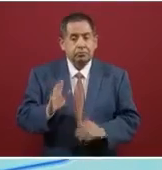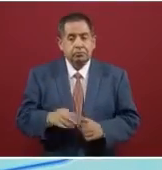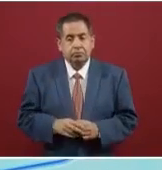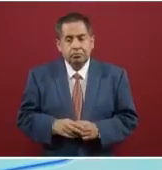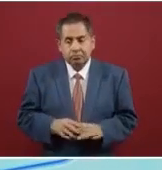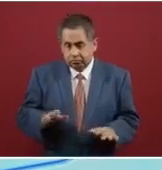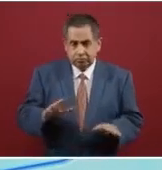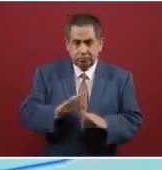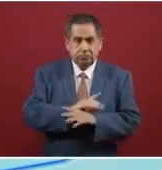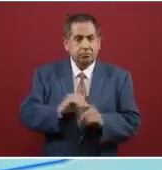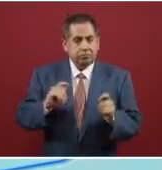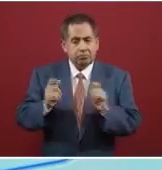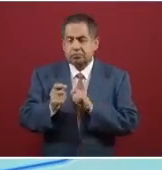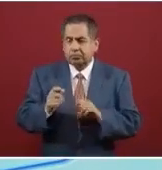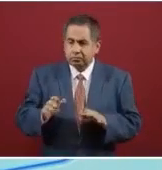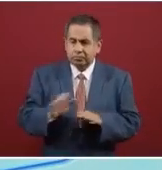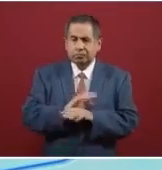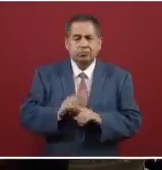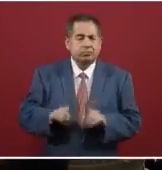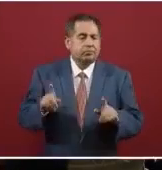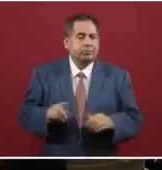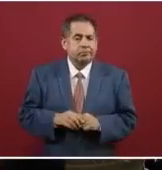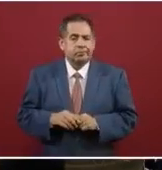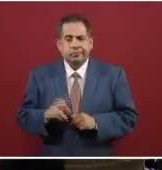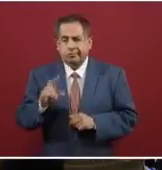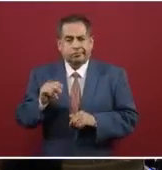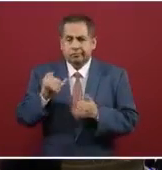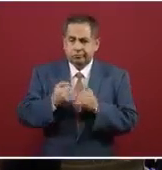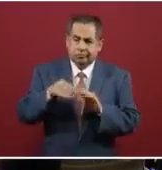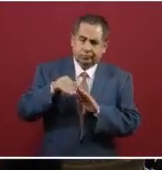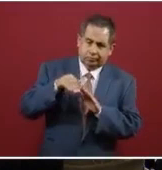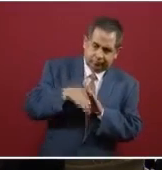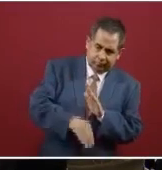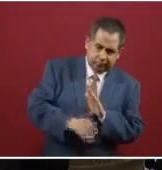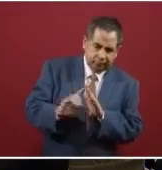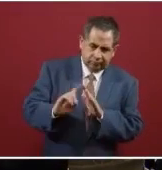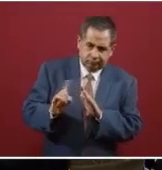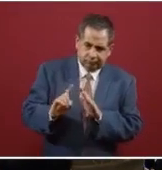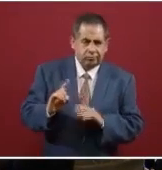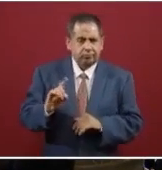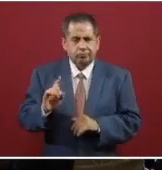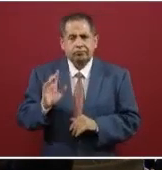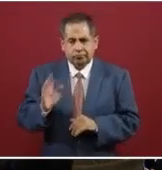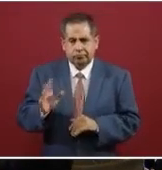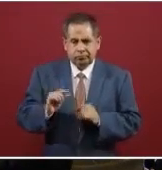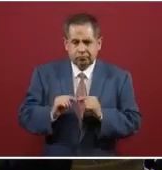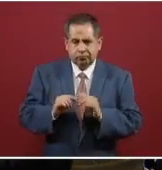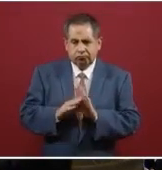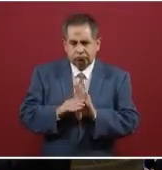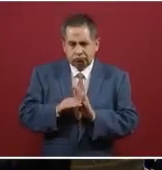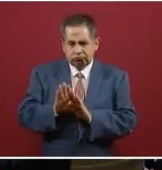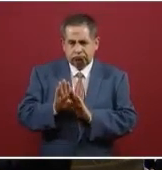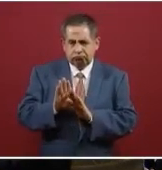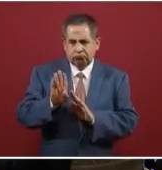ya cambia, ya no va a seguir cayendo, va a ir poco a poco